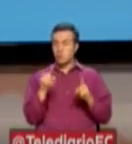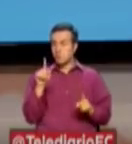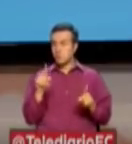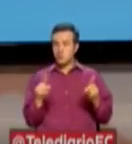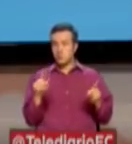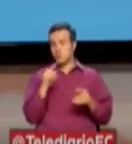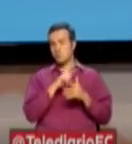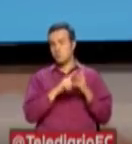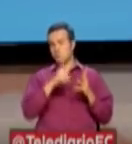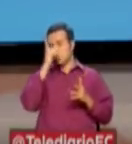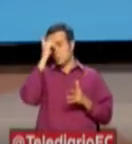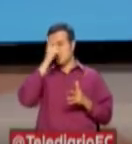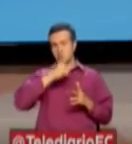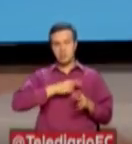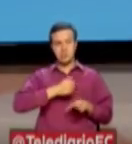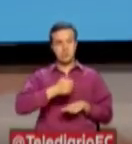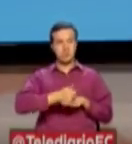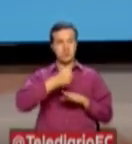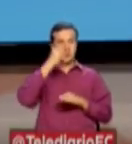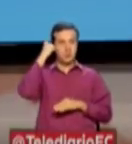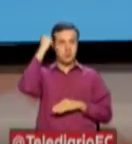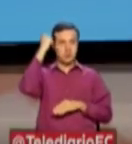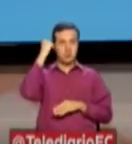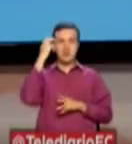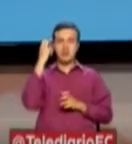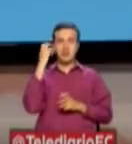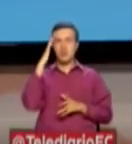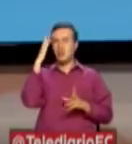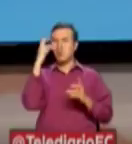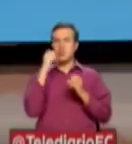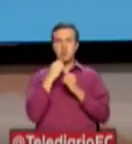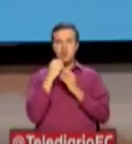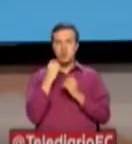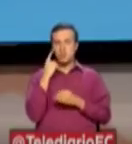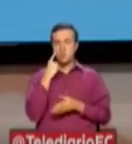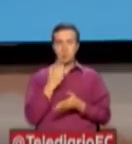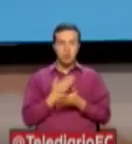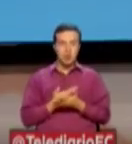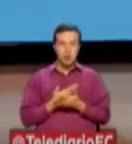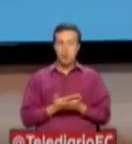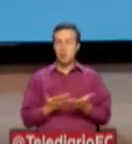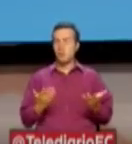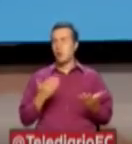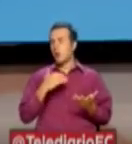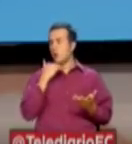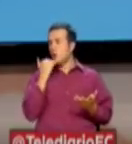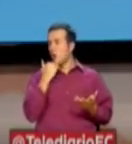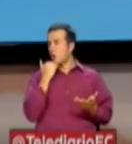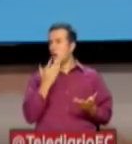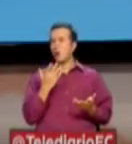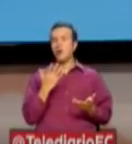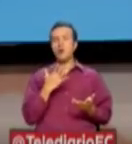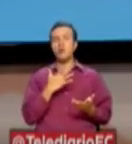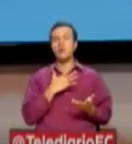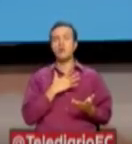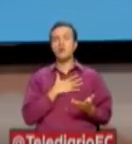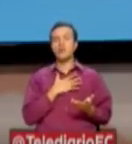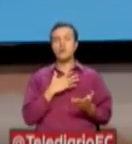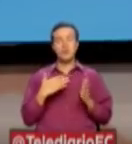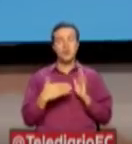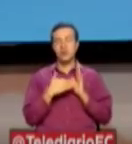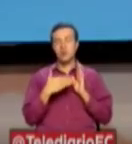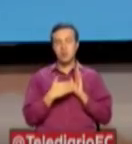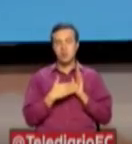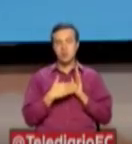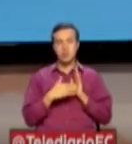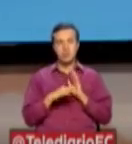resoluciones de la corte interamericana de derechos trato de por todas formas demostrar que de alguna manera va a significar desestabilización